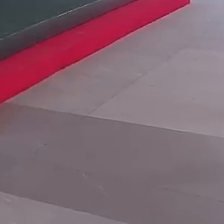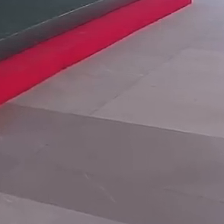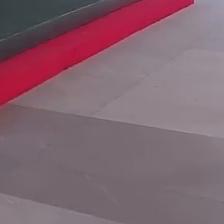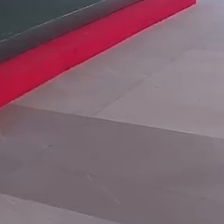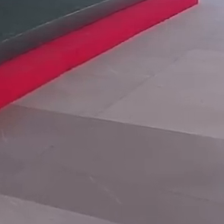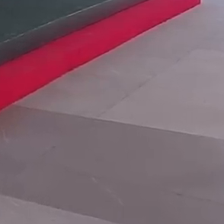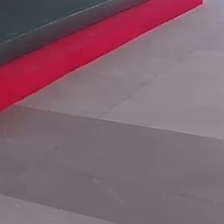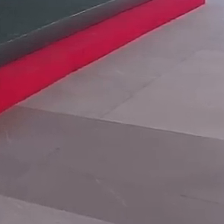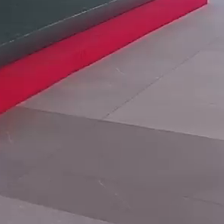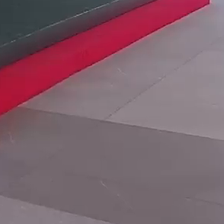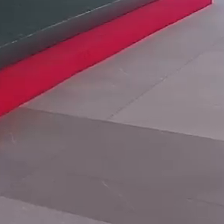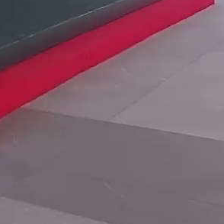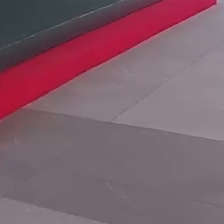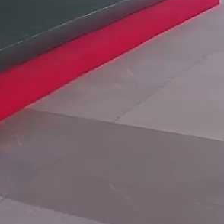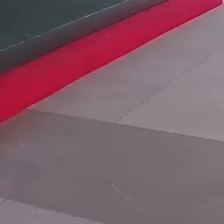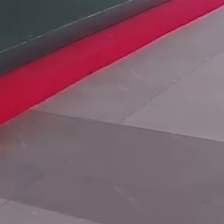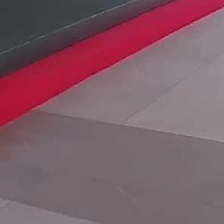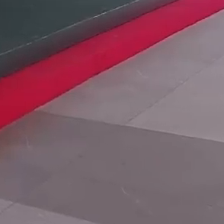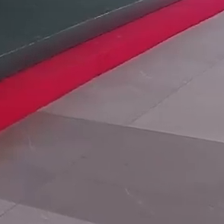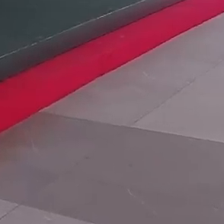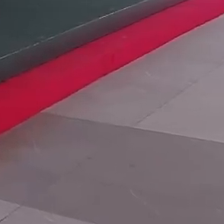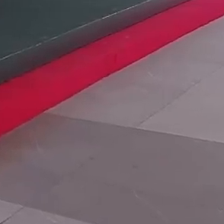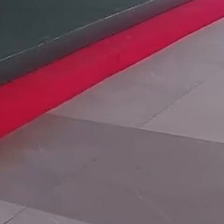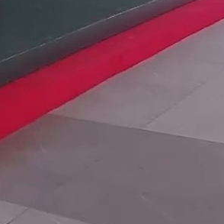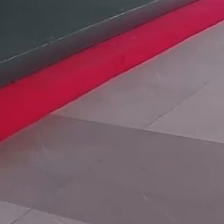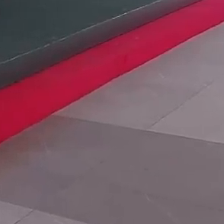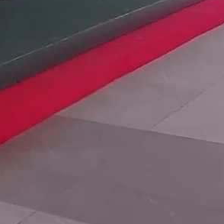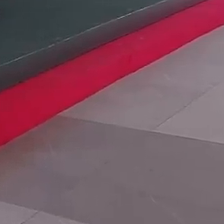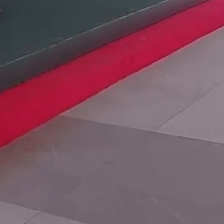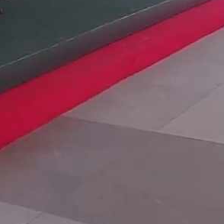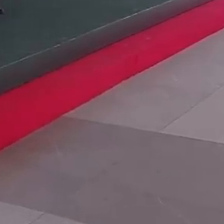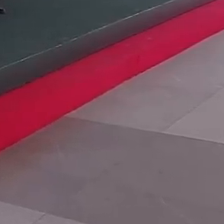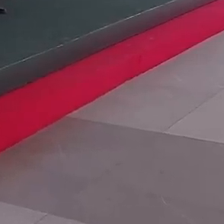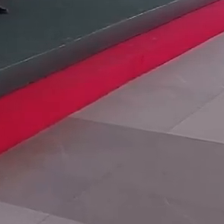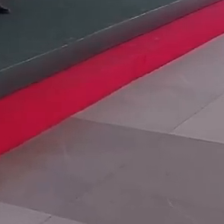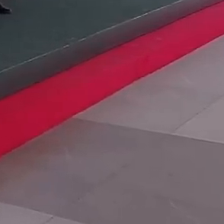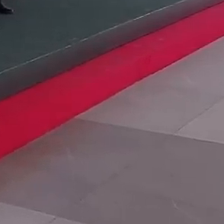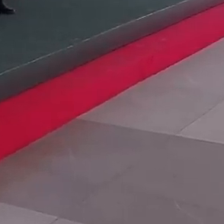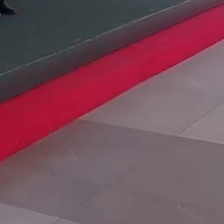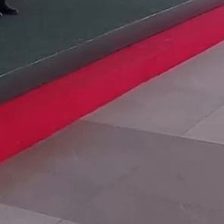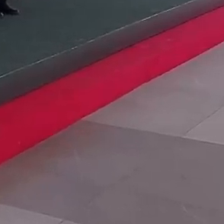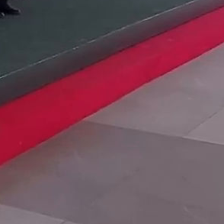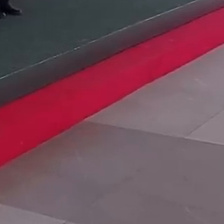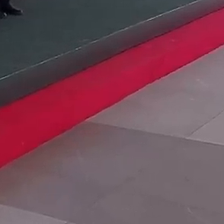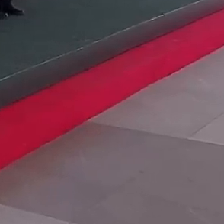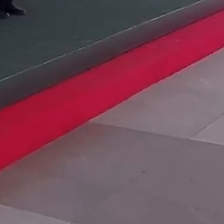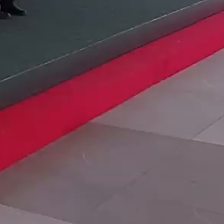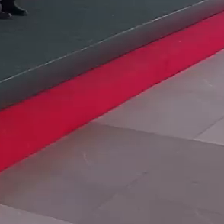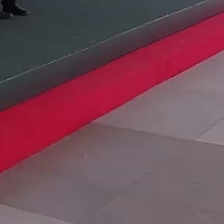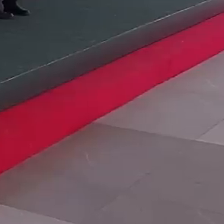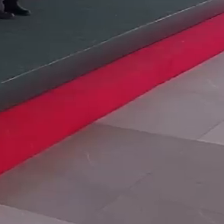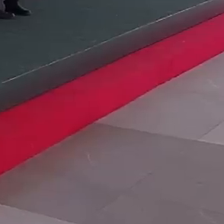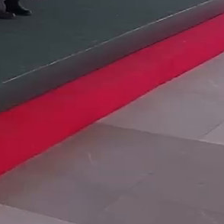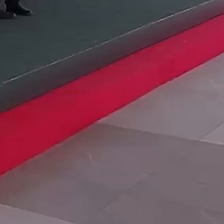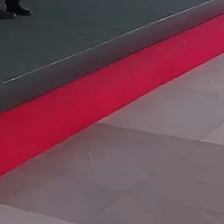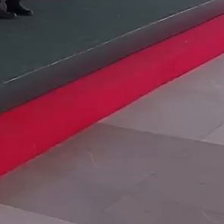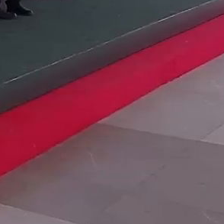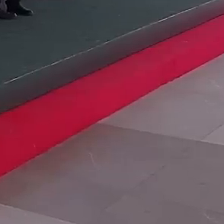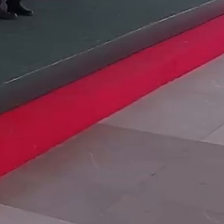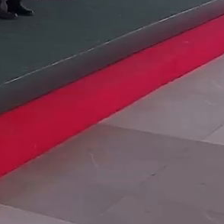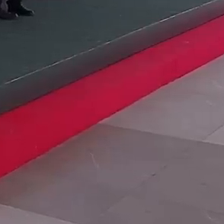Müller, miembros del Gabinete Legal y Ampliado, distinguidos invitados, pueblo de